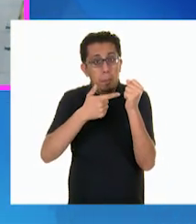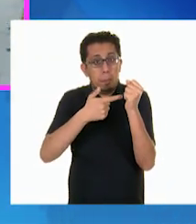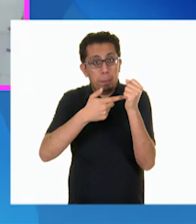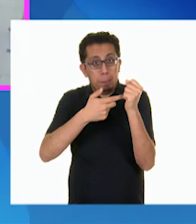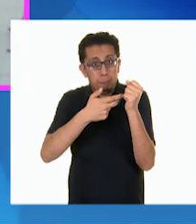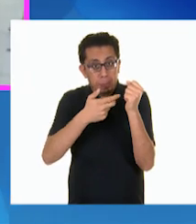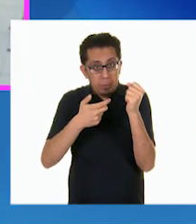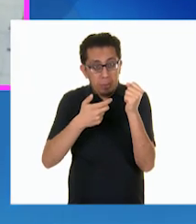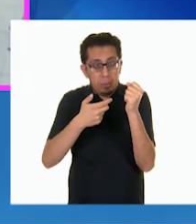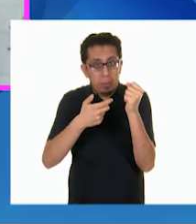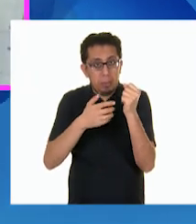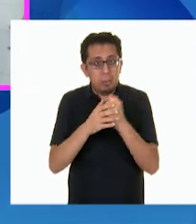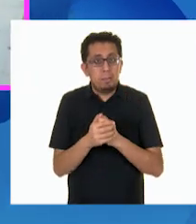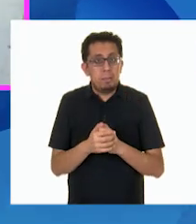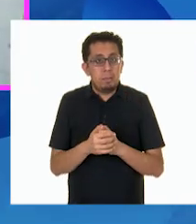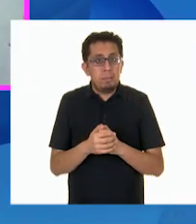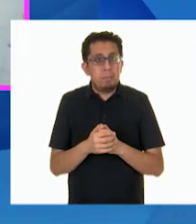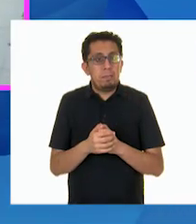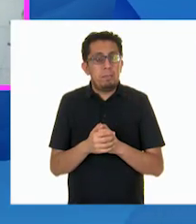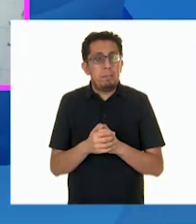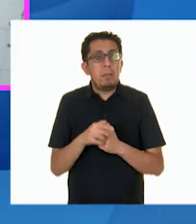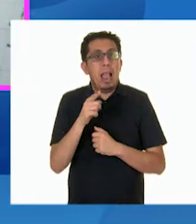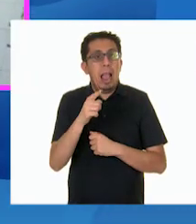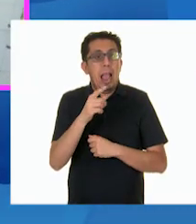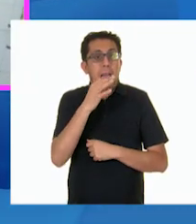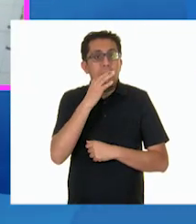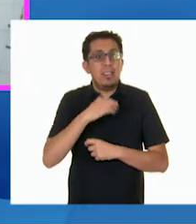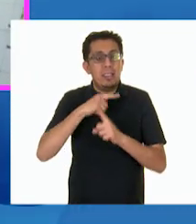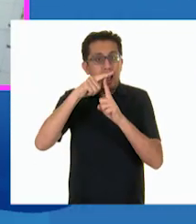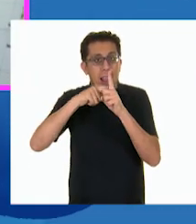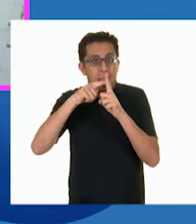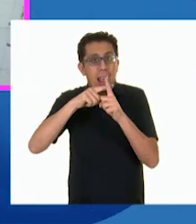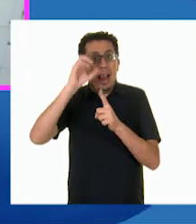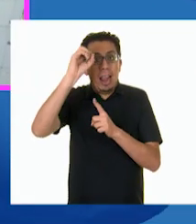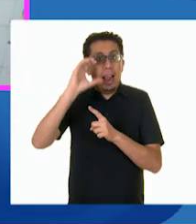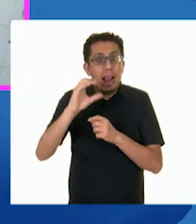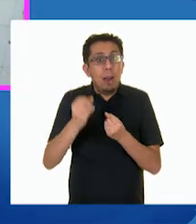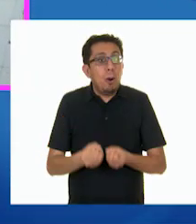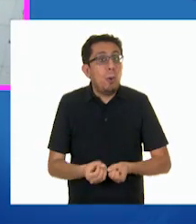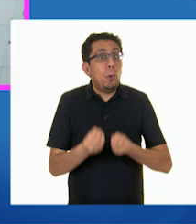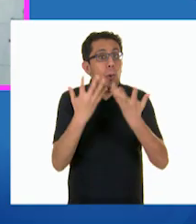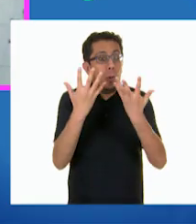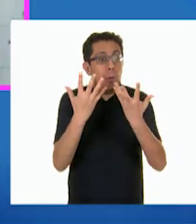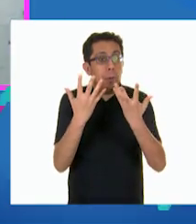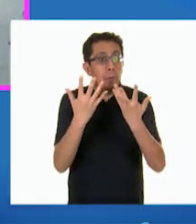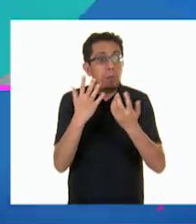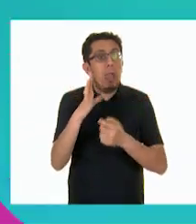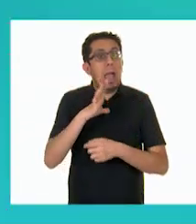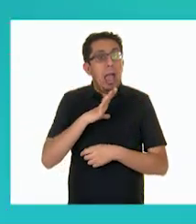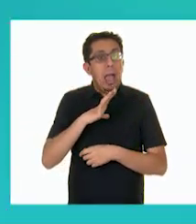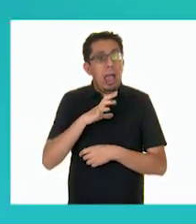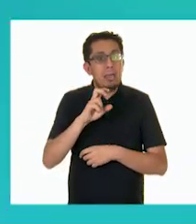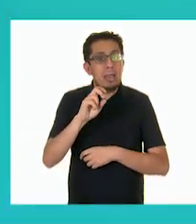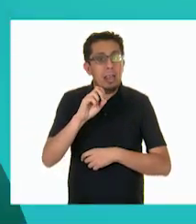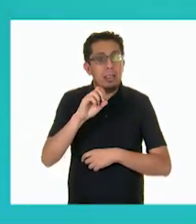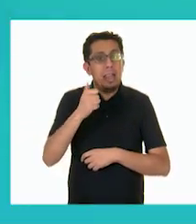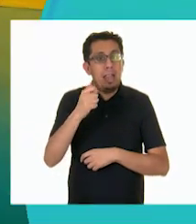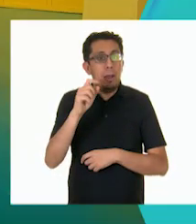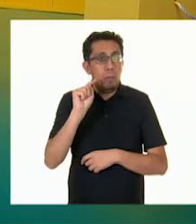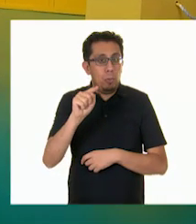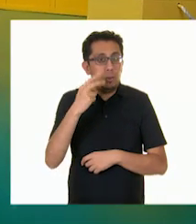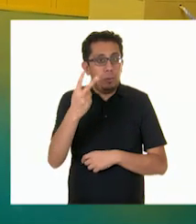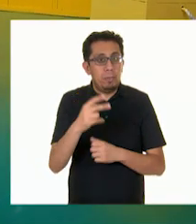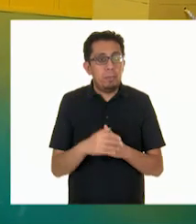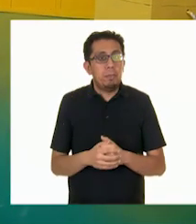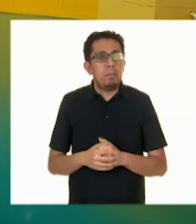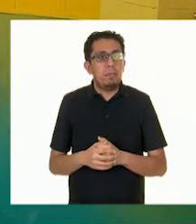nuevo y te marca la temperatura. A mí me dio 36.2.